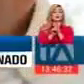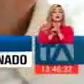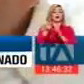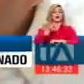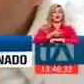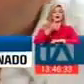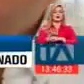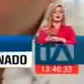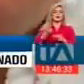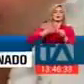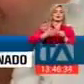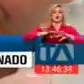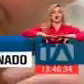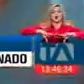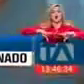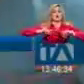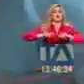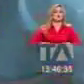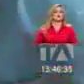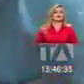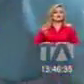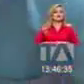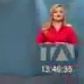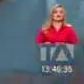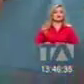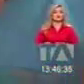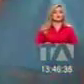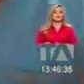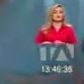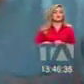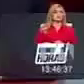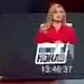como gerente formó parte de una red de corrupción. Dayana Monroy, 24 horas.